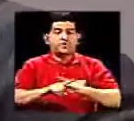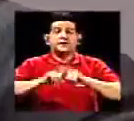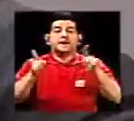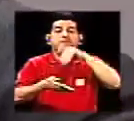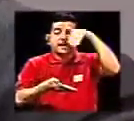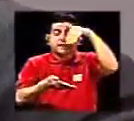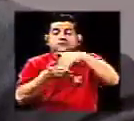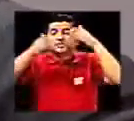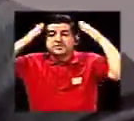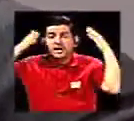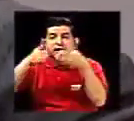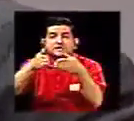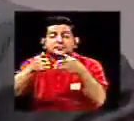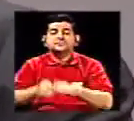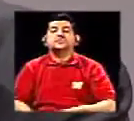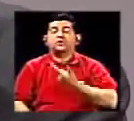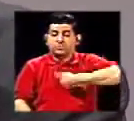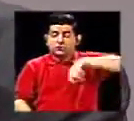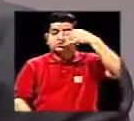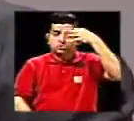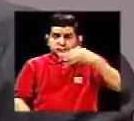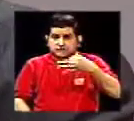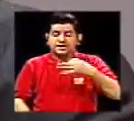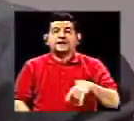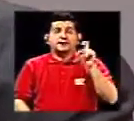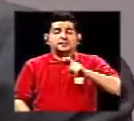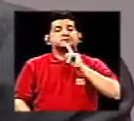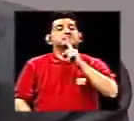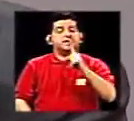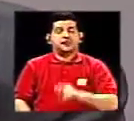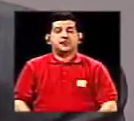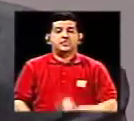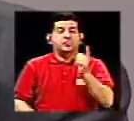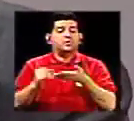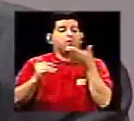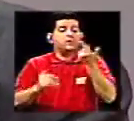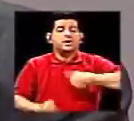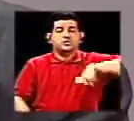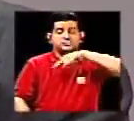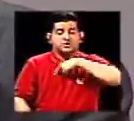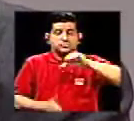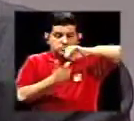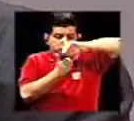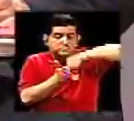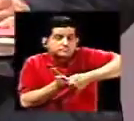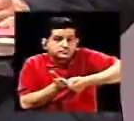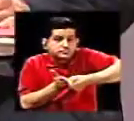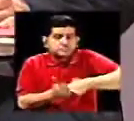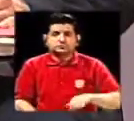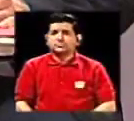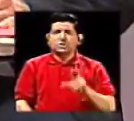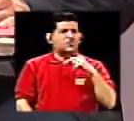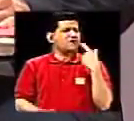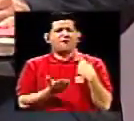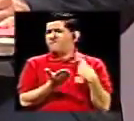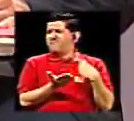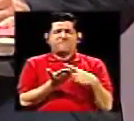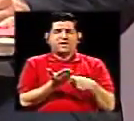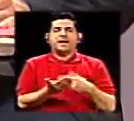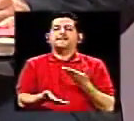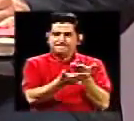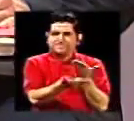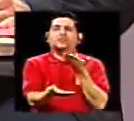centrando nuestra fuerza en lo que nosotros queríamos decir. Y creo que una de las cosas que nosotros siempre enfatizamos, más que ponernos a pelear, era